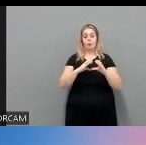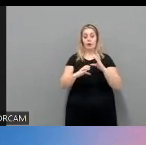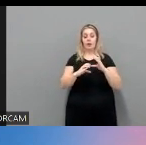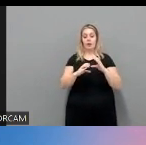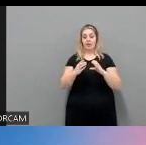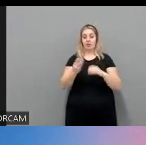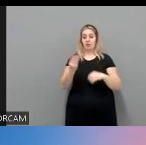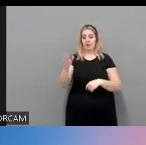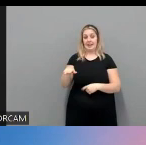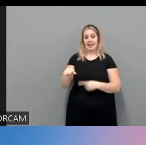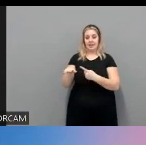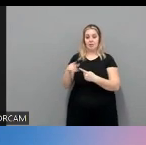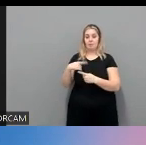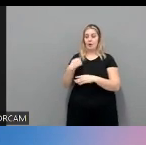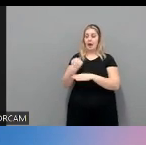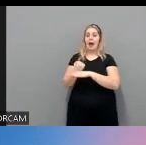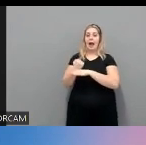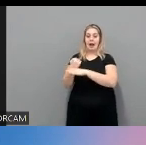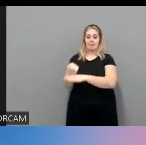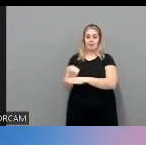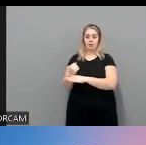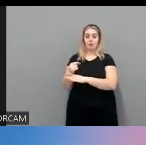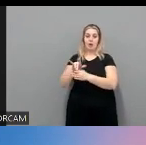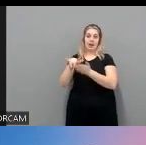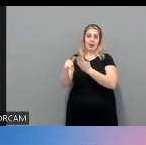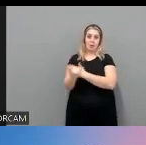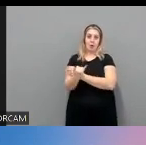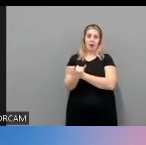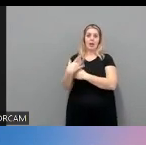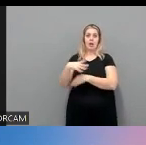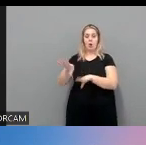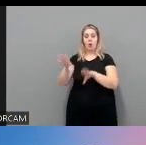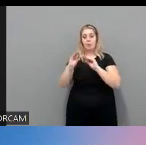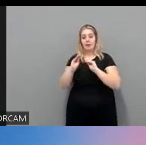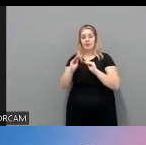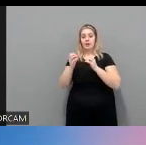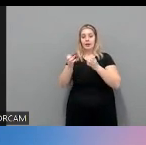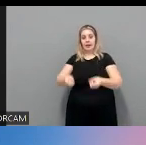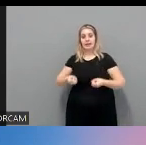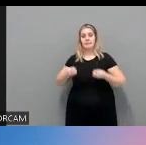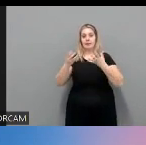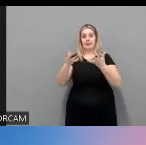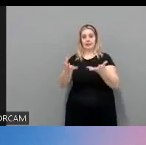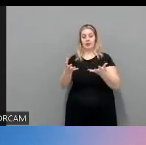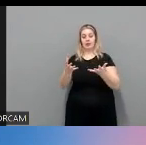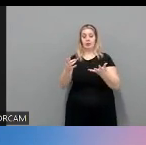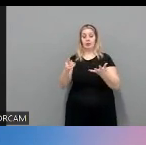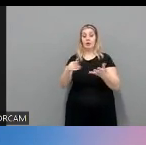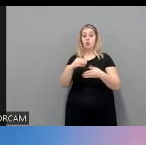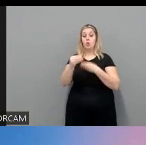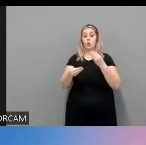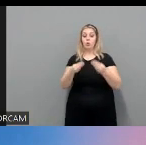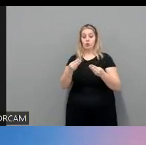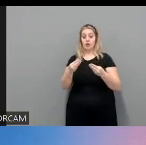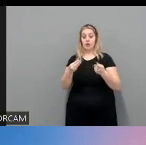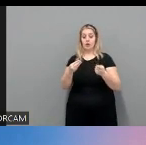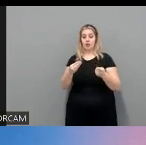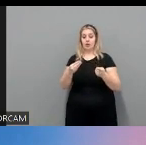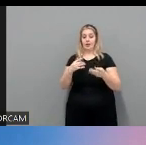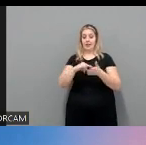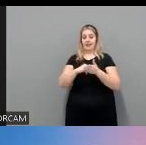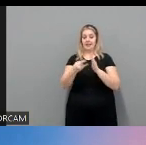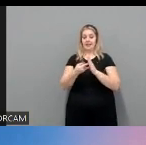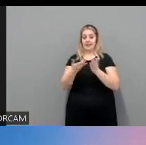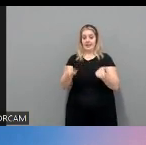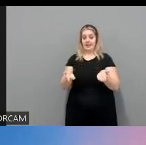niño como apoyo al lenguaje, a la comprensión, a la expresión y están utilizando esta